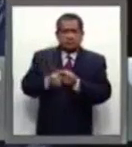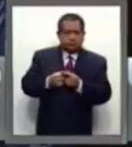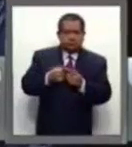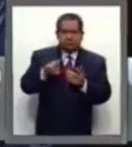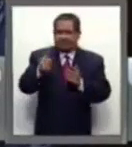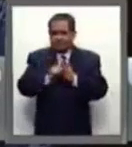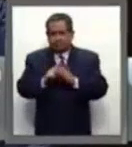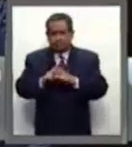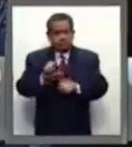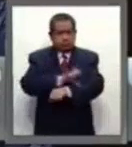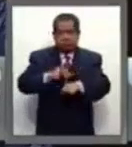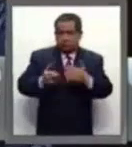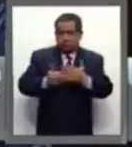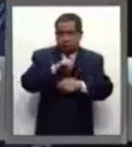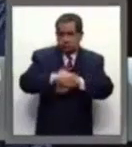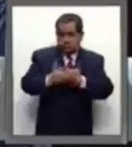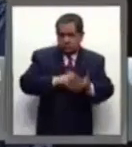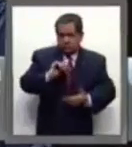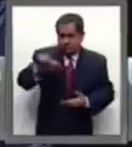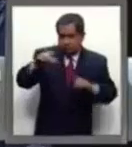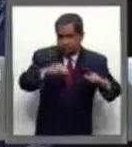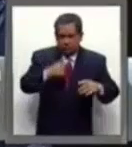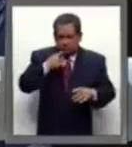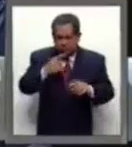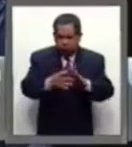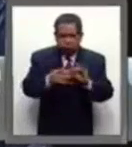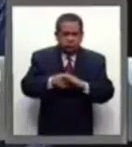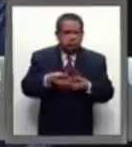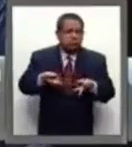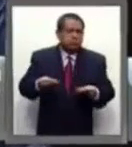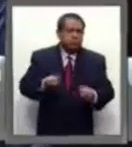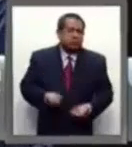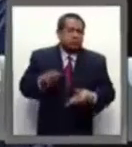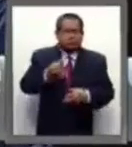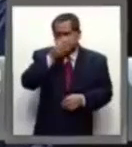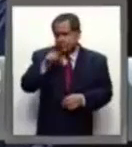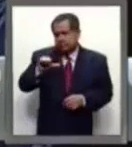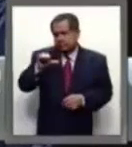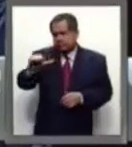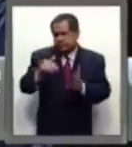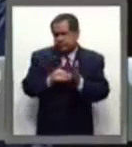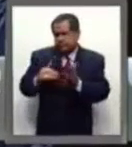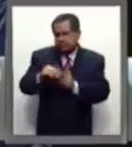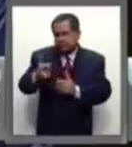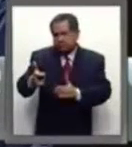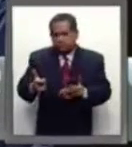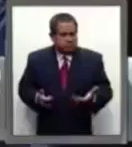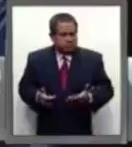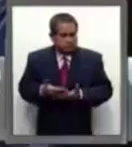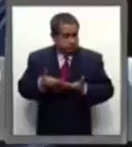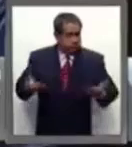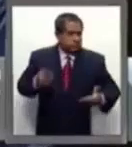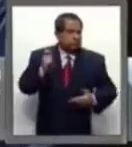la Coordinación Nacional de Servicios Profesional Docente únicamente ha ejercido 16 millones de pesos.